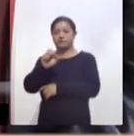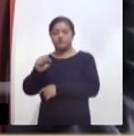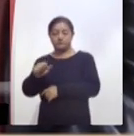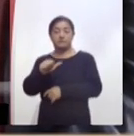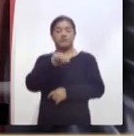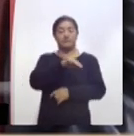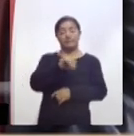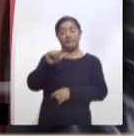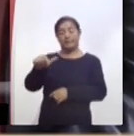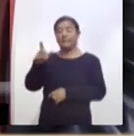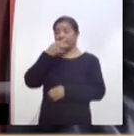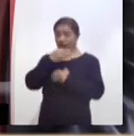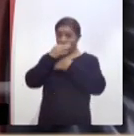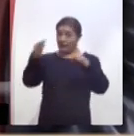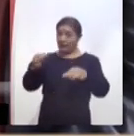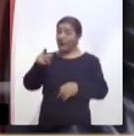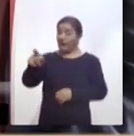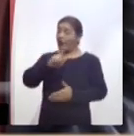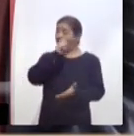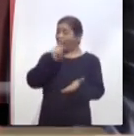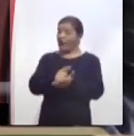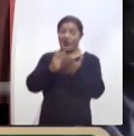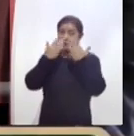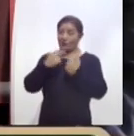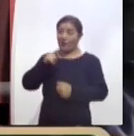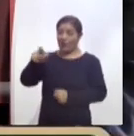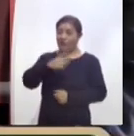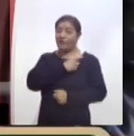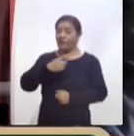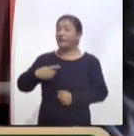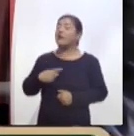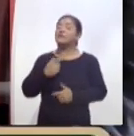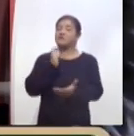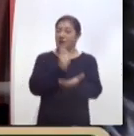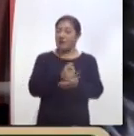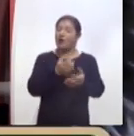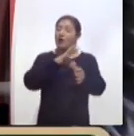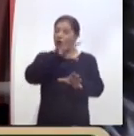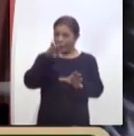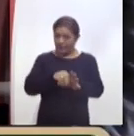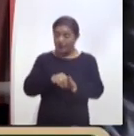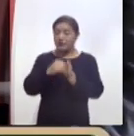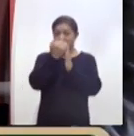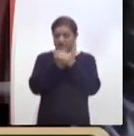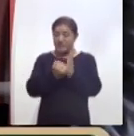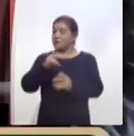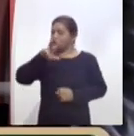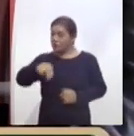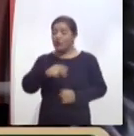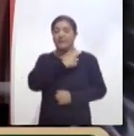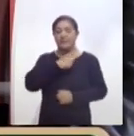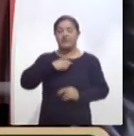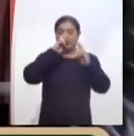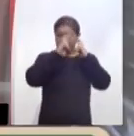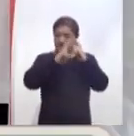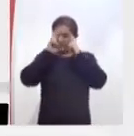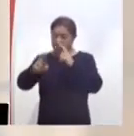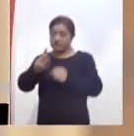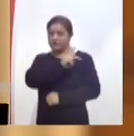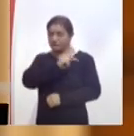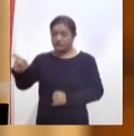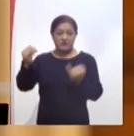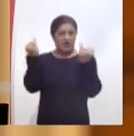Alcalde, advirtió que no hay sustento legal para pagar el salario mínimo a los trabajadores y que, al contrario, debe respetarse su salario